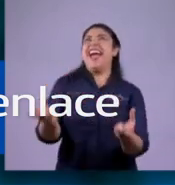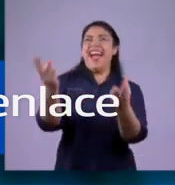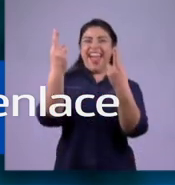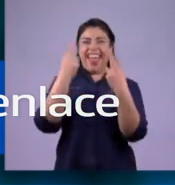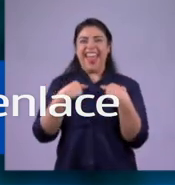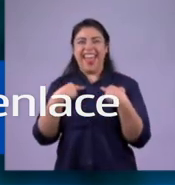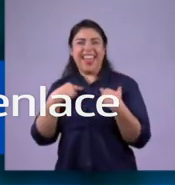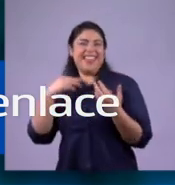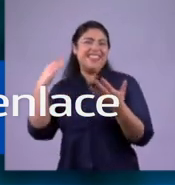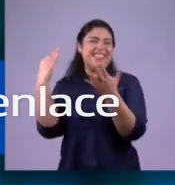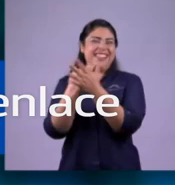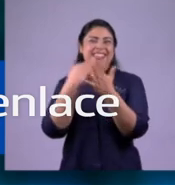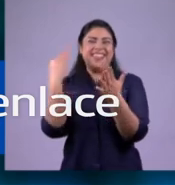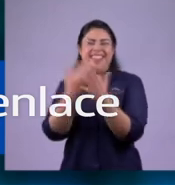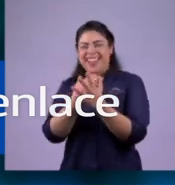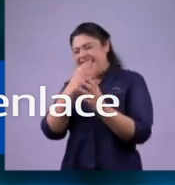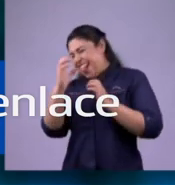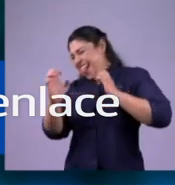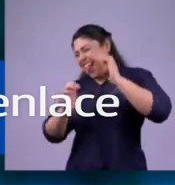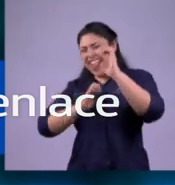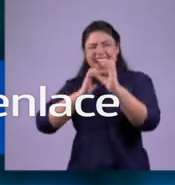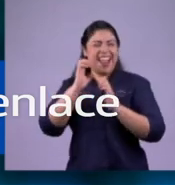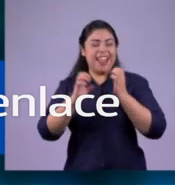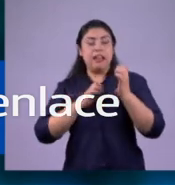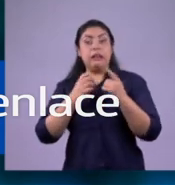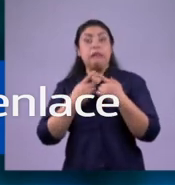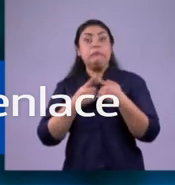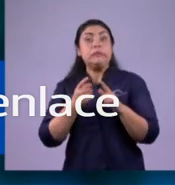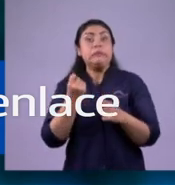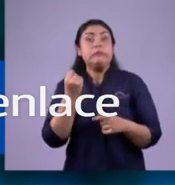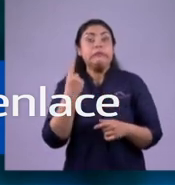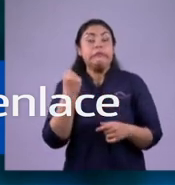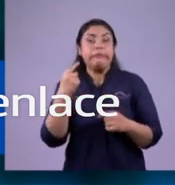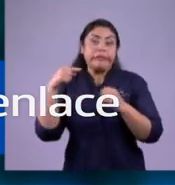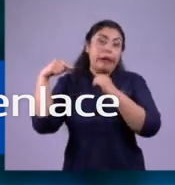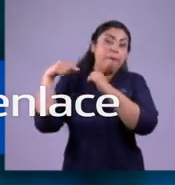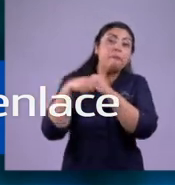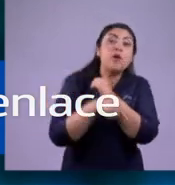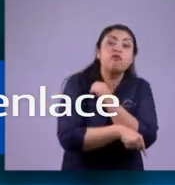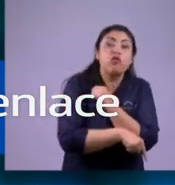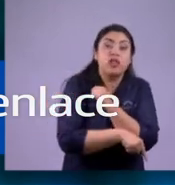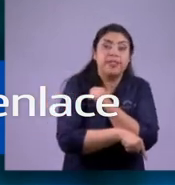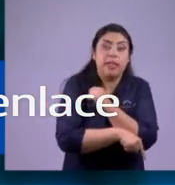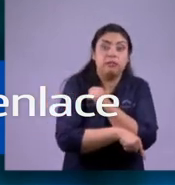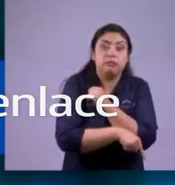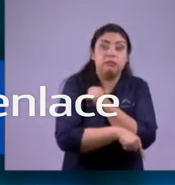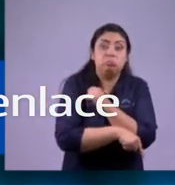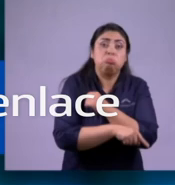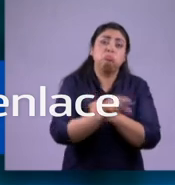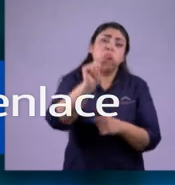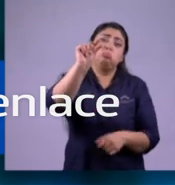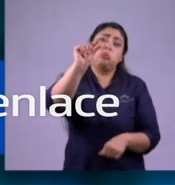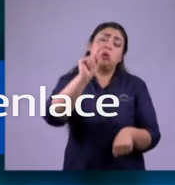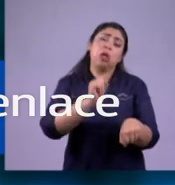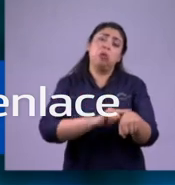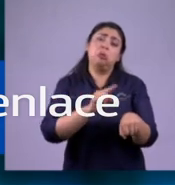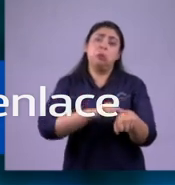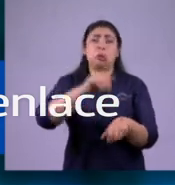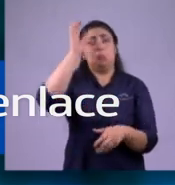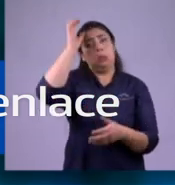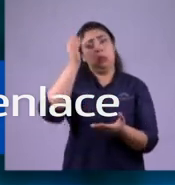impresionante pero no tiene raíces en sí sino que es de corta duración